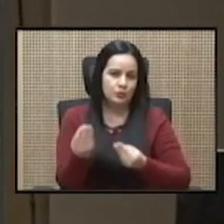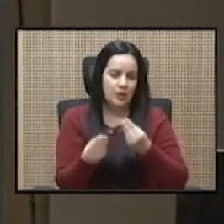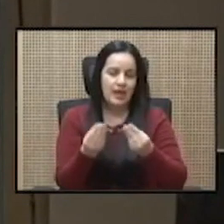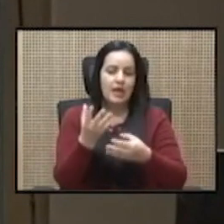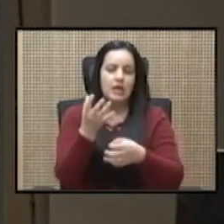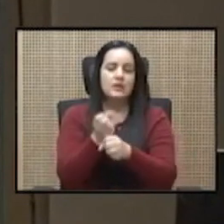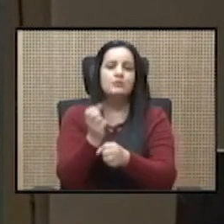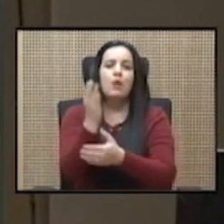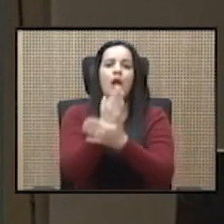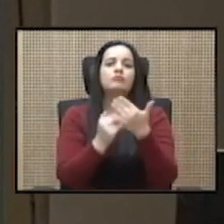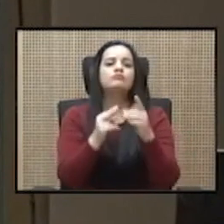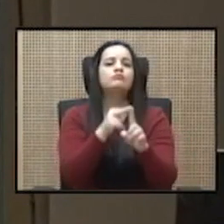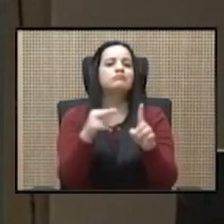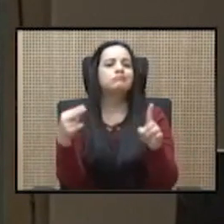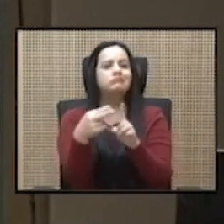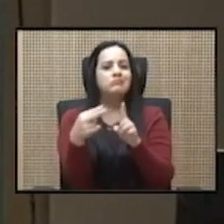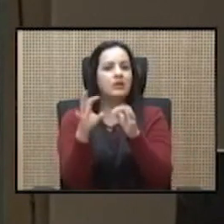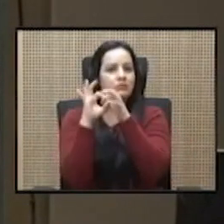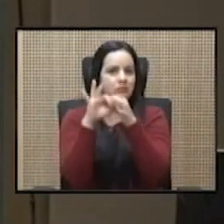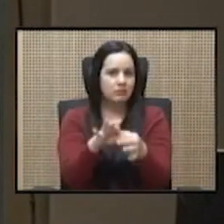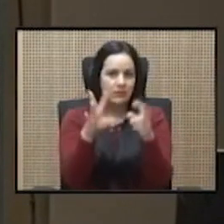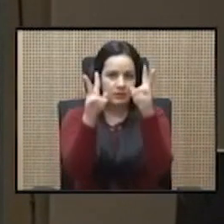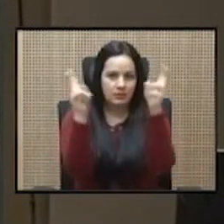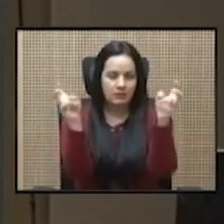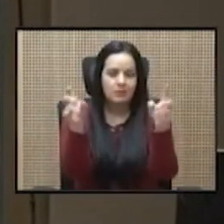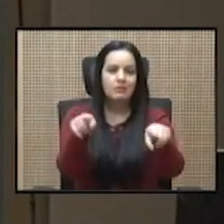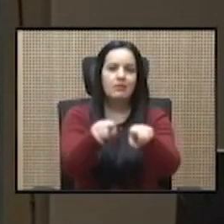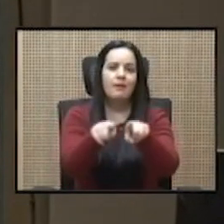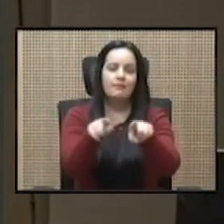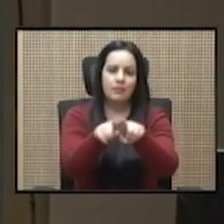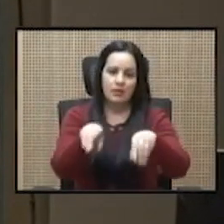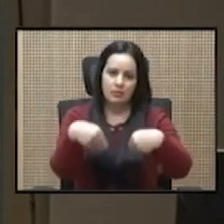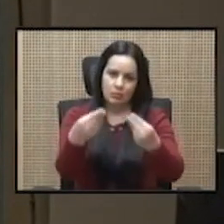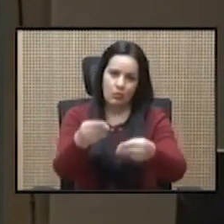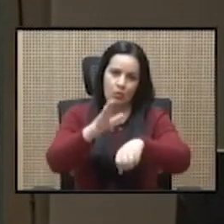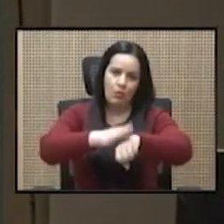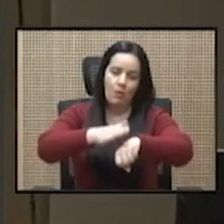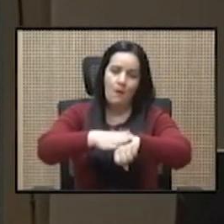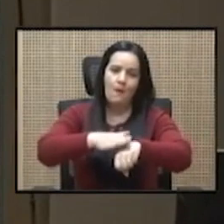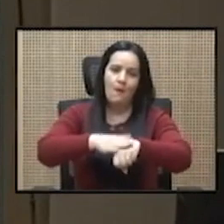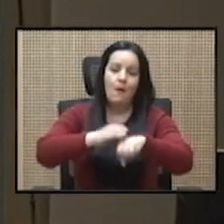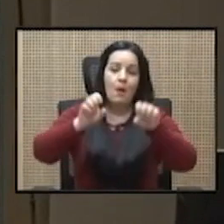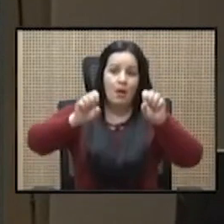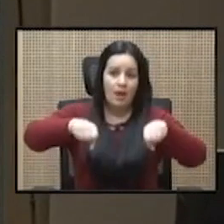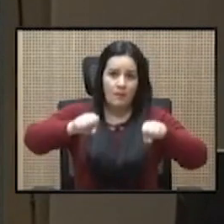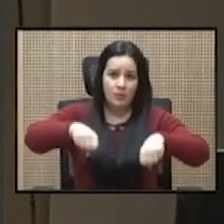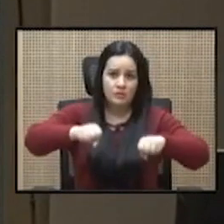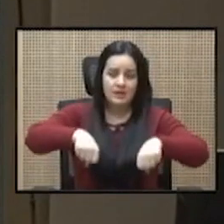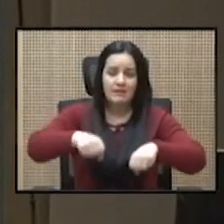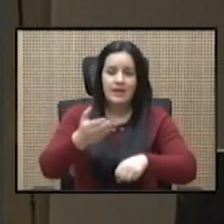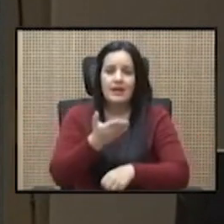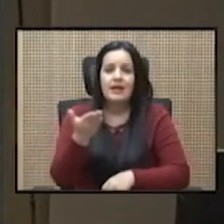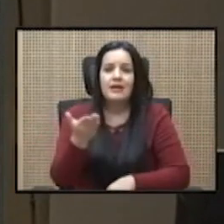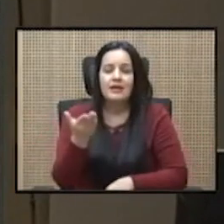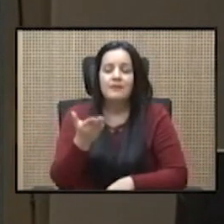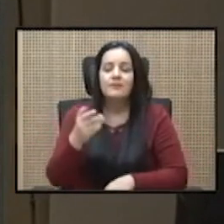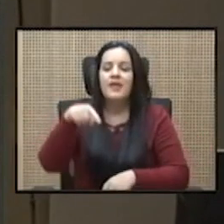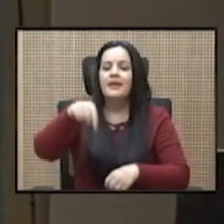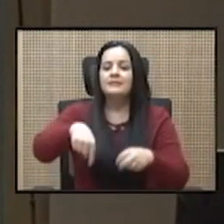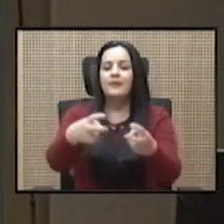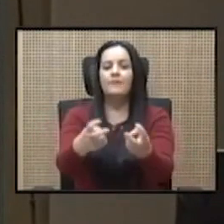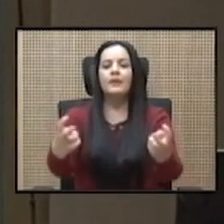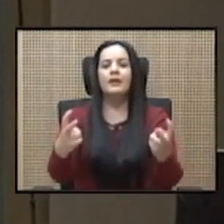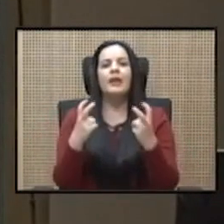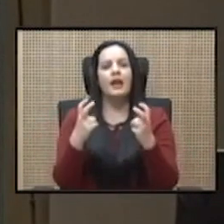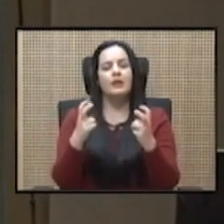alguna expectativa con relación al tema, pero también facultó la posibilidad de que este plenario tomase